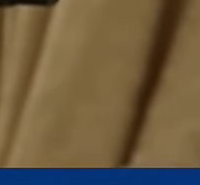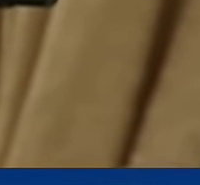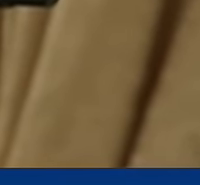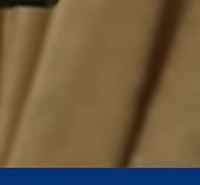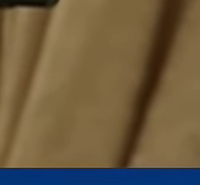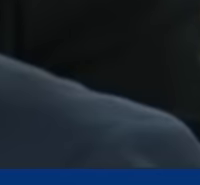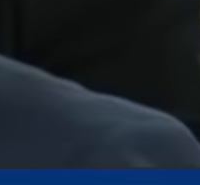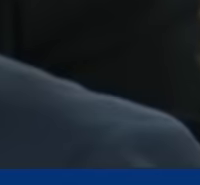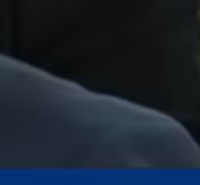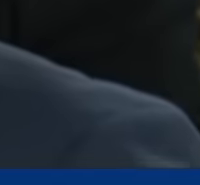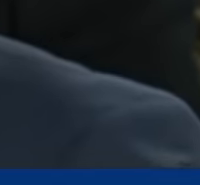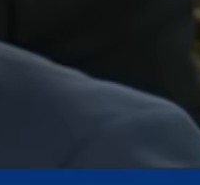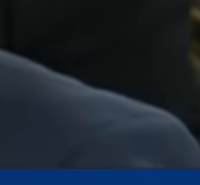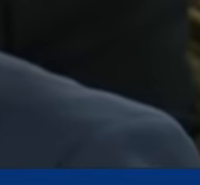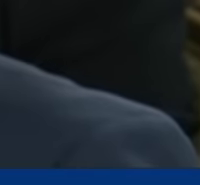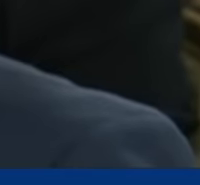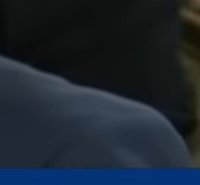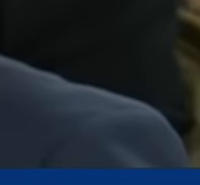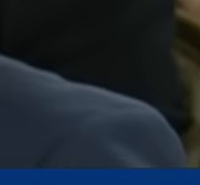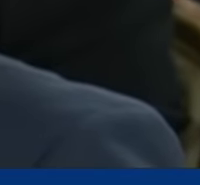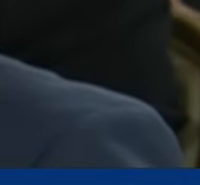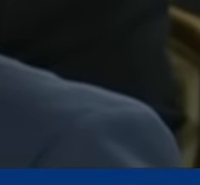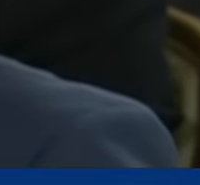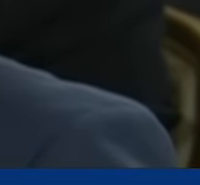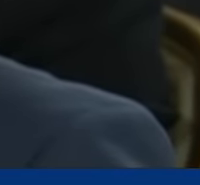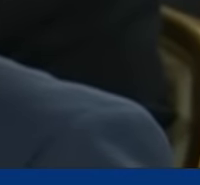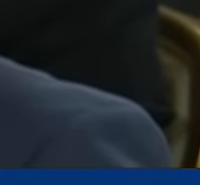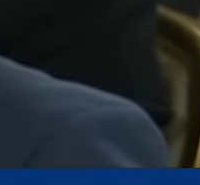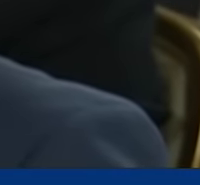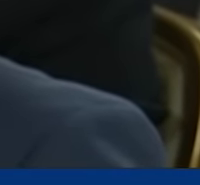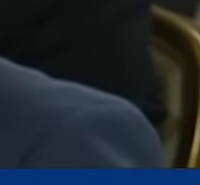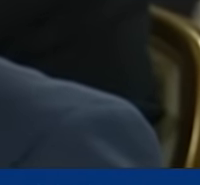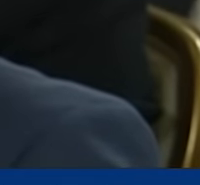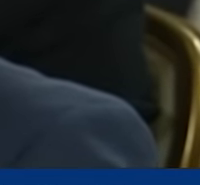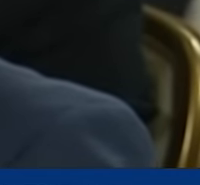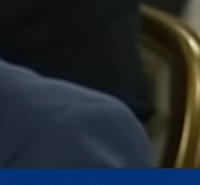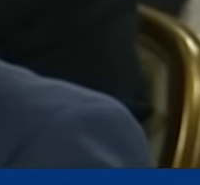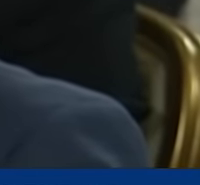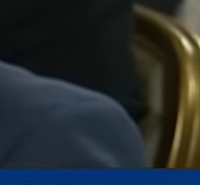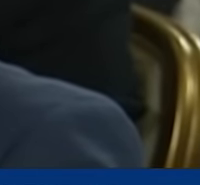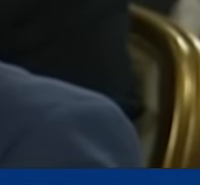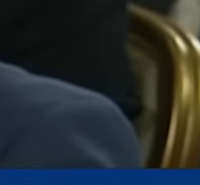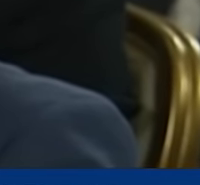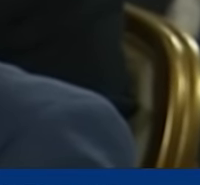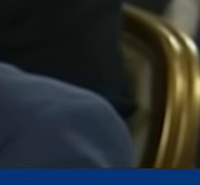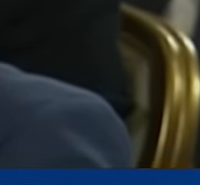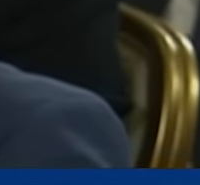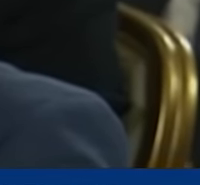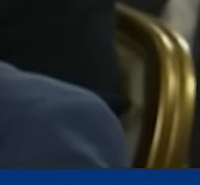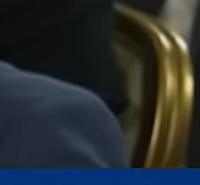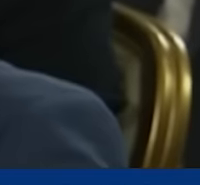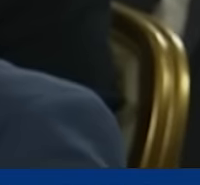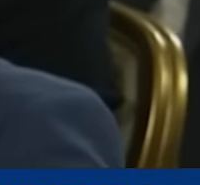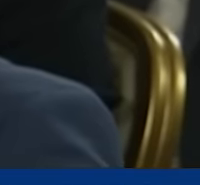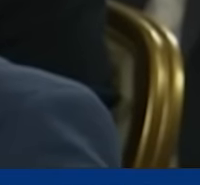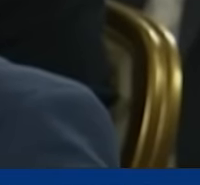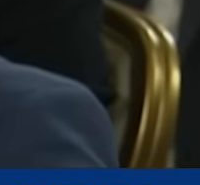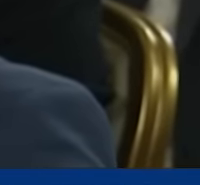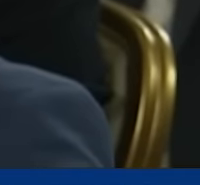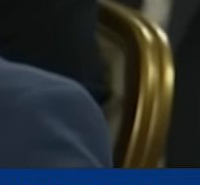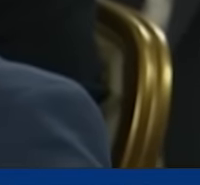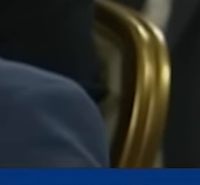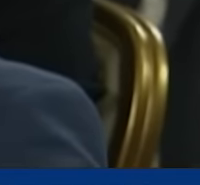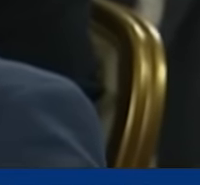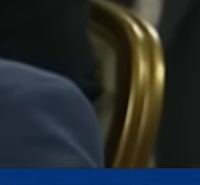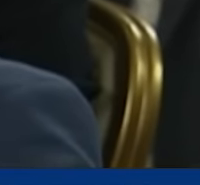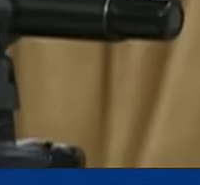de la República Bolivariana de Venezuela, estamos aquí, gracias a Dios, que nos trajo de vuelta. Le